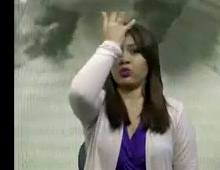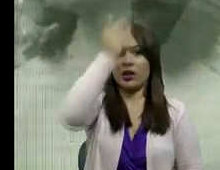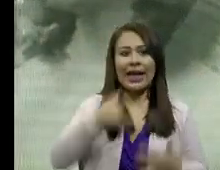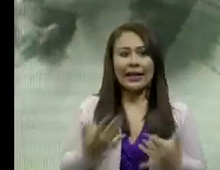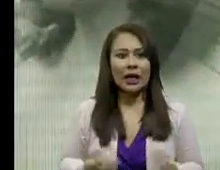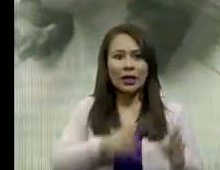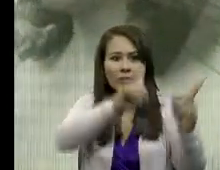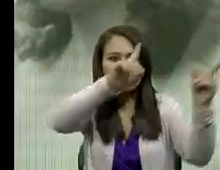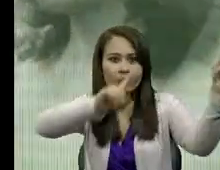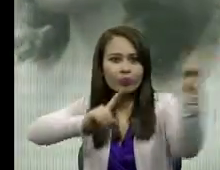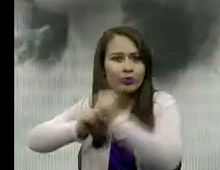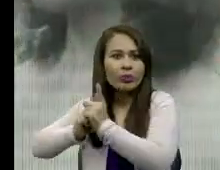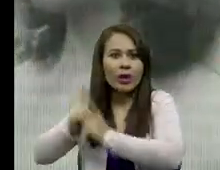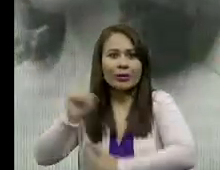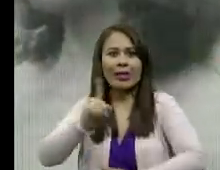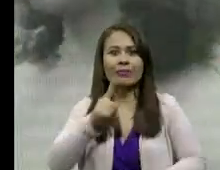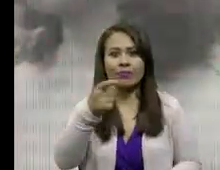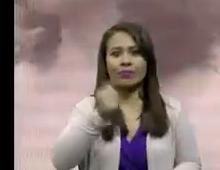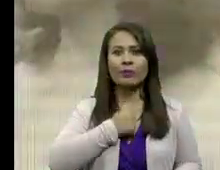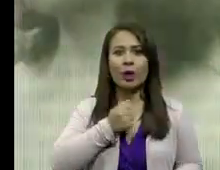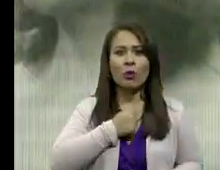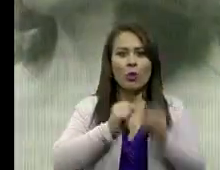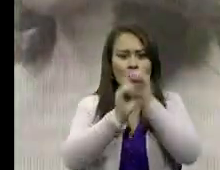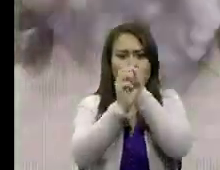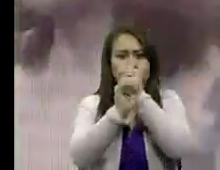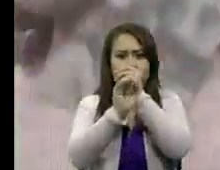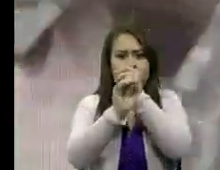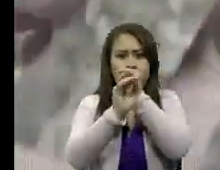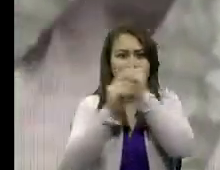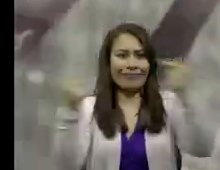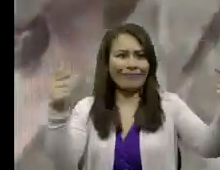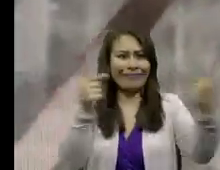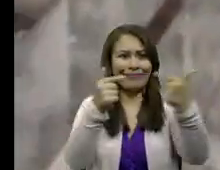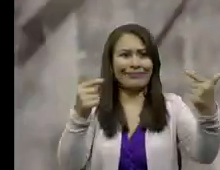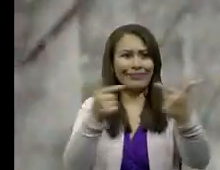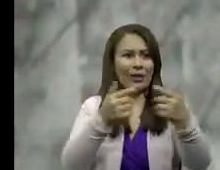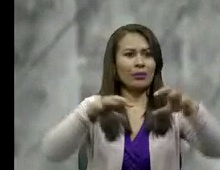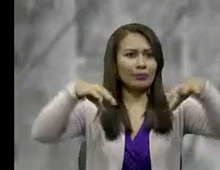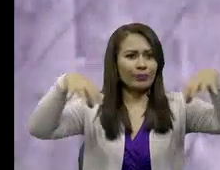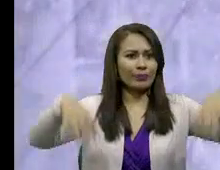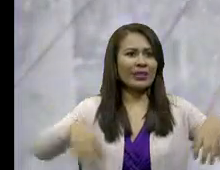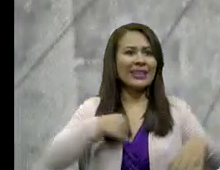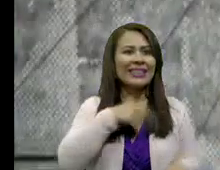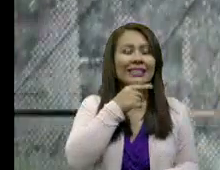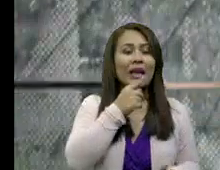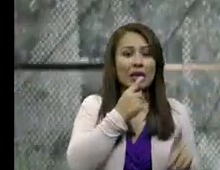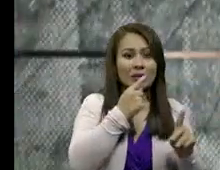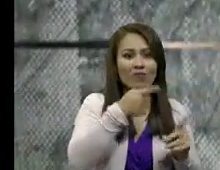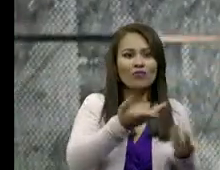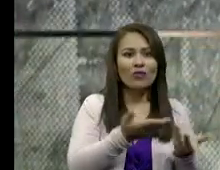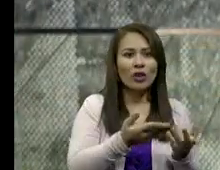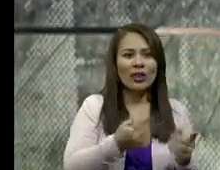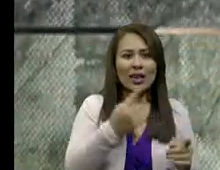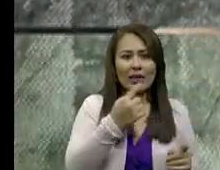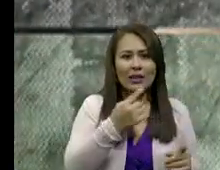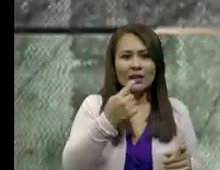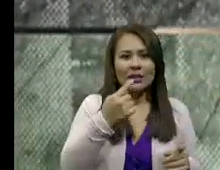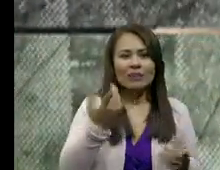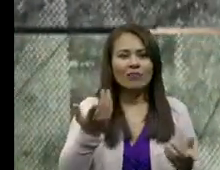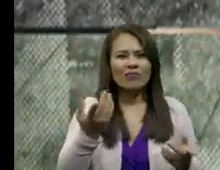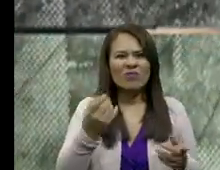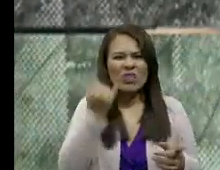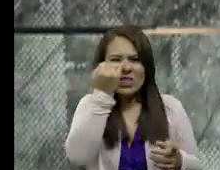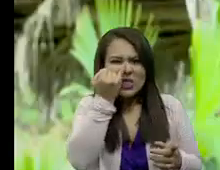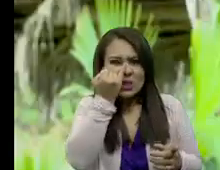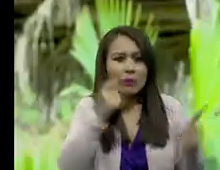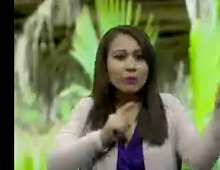Amazonía. Prácticamente tuvieron un enfrentamiento entre el Shuar con el Atahualpa, con los indígenas de la sierra. Entonces fueron exterminados